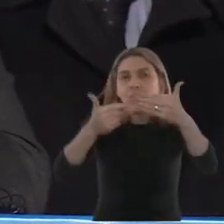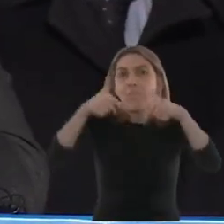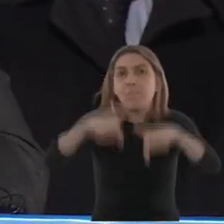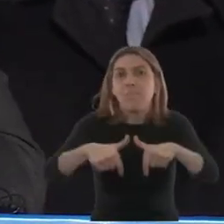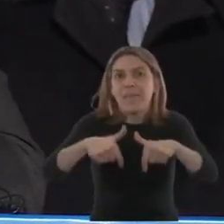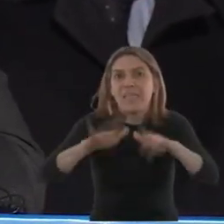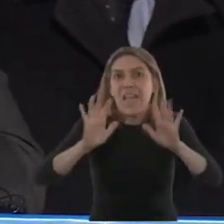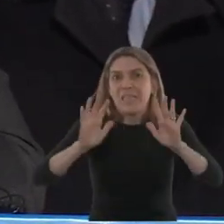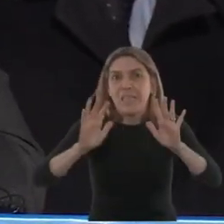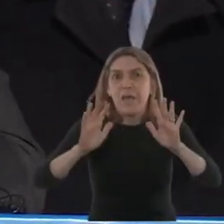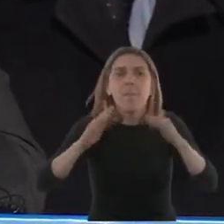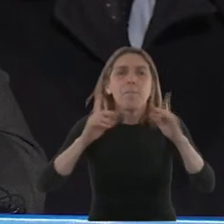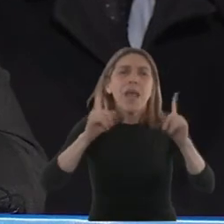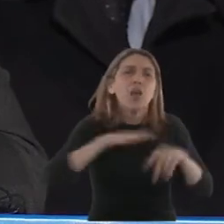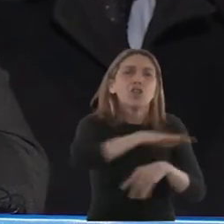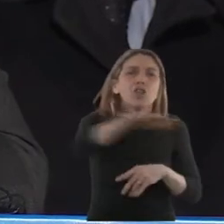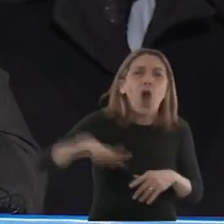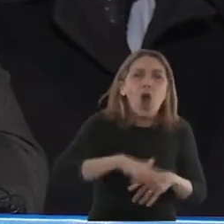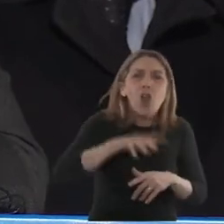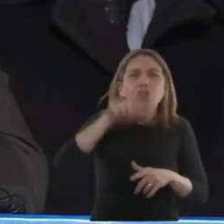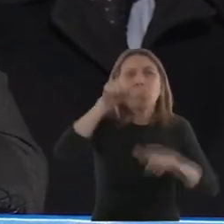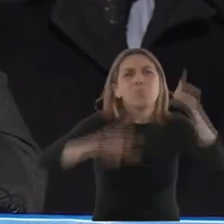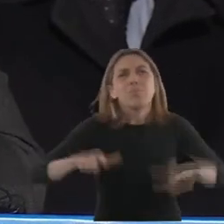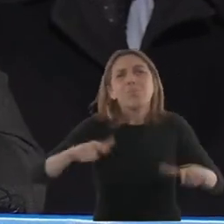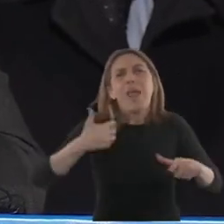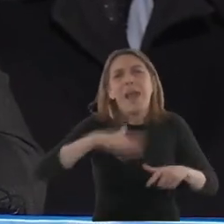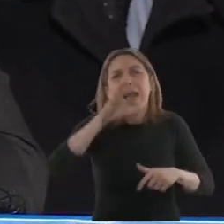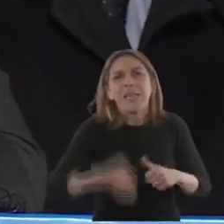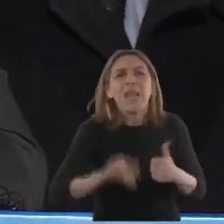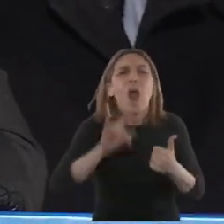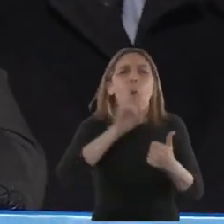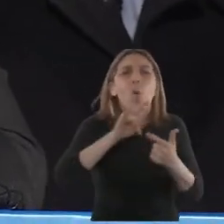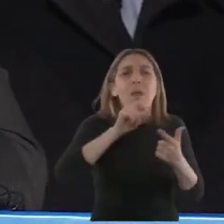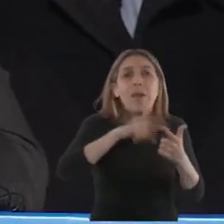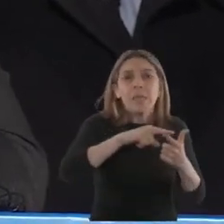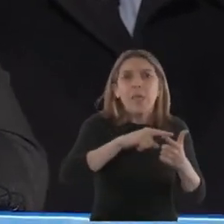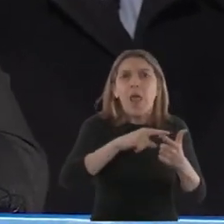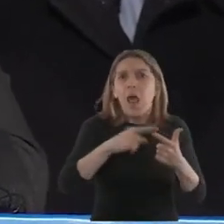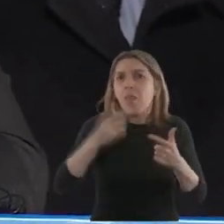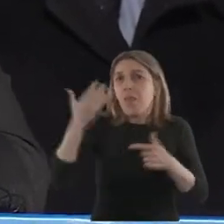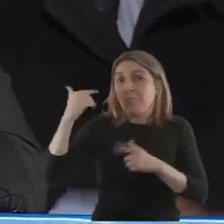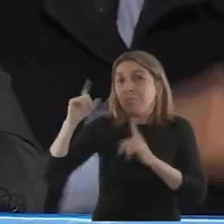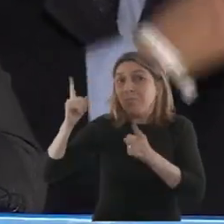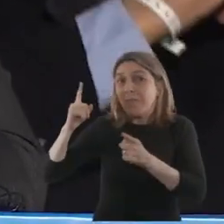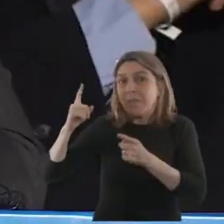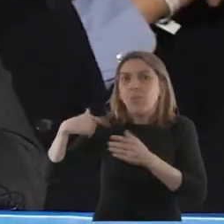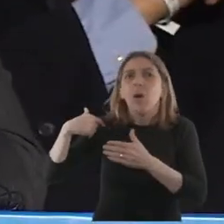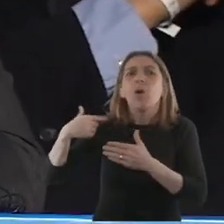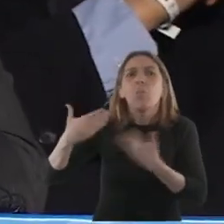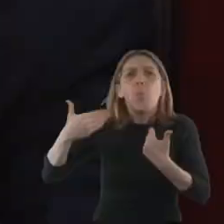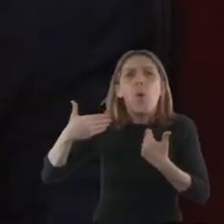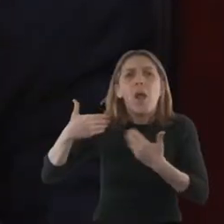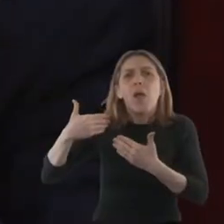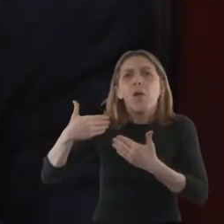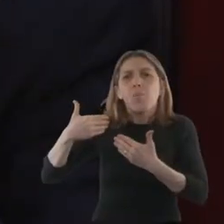todo el pueblo argentino y la universidad como parte de él pudo sobreponerse a los malos momentos. Y ya en